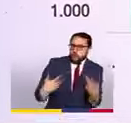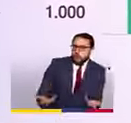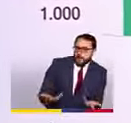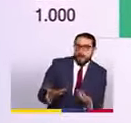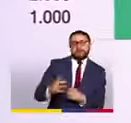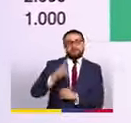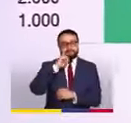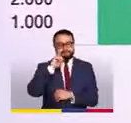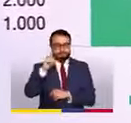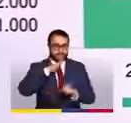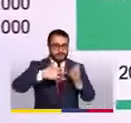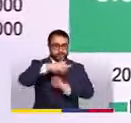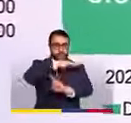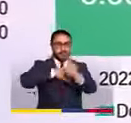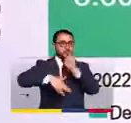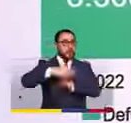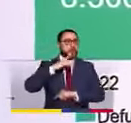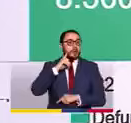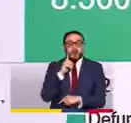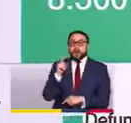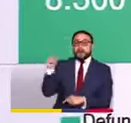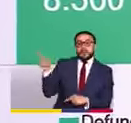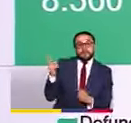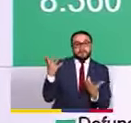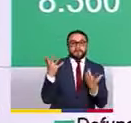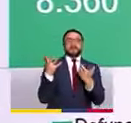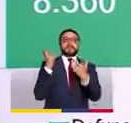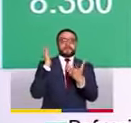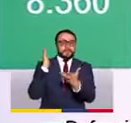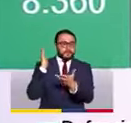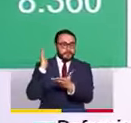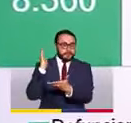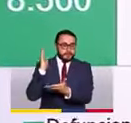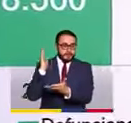esta situación que en términos de casos